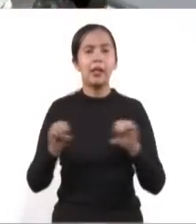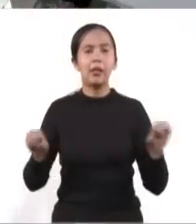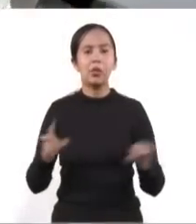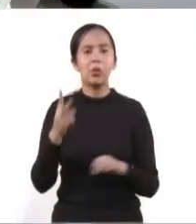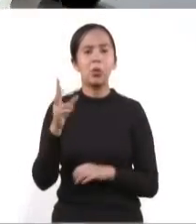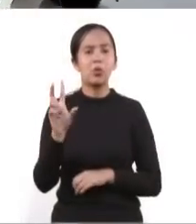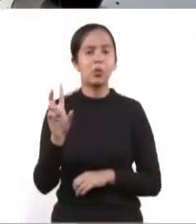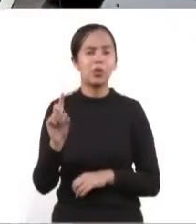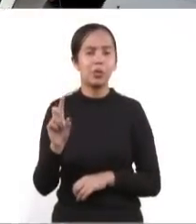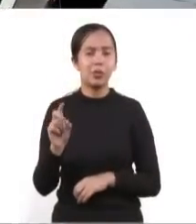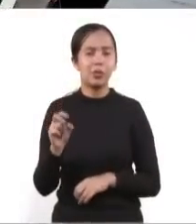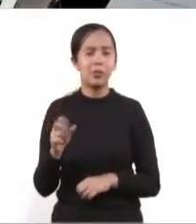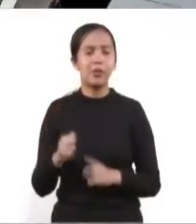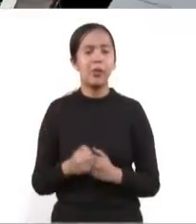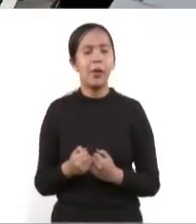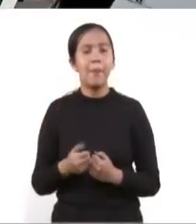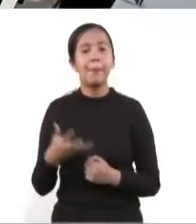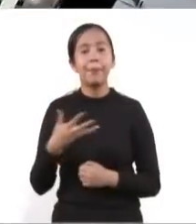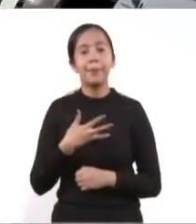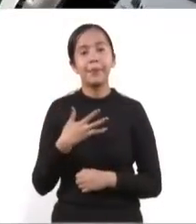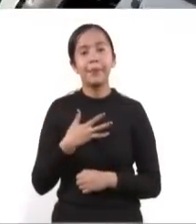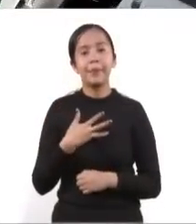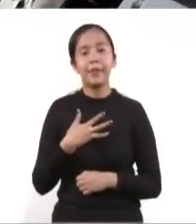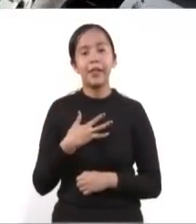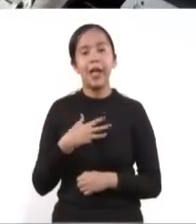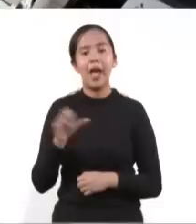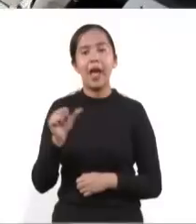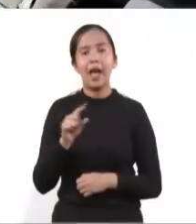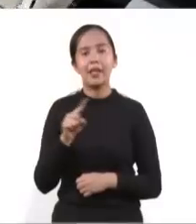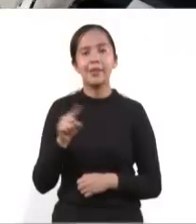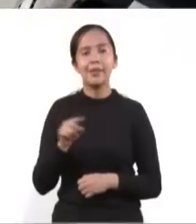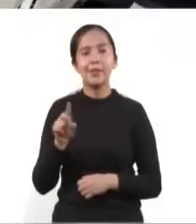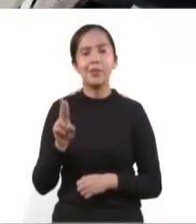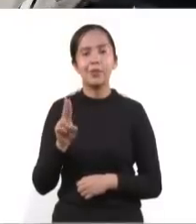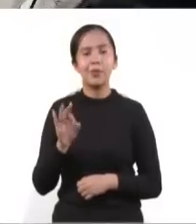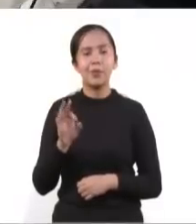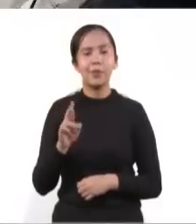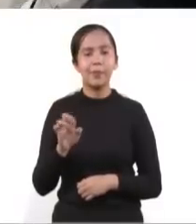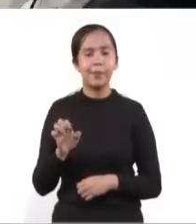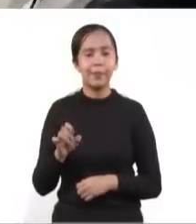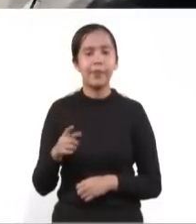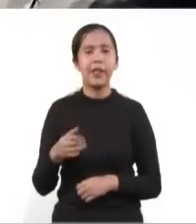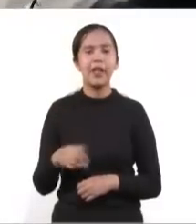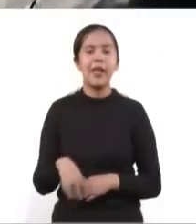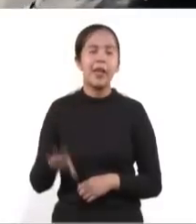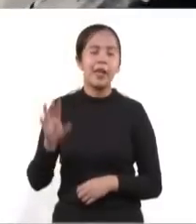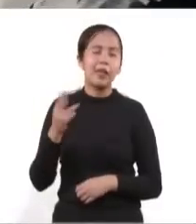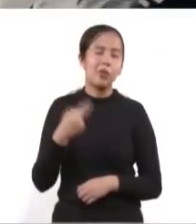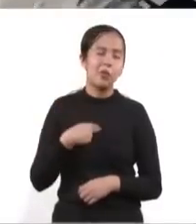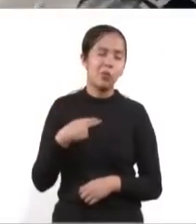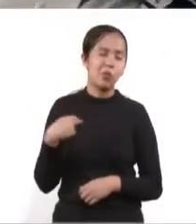subestación en hexafluoruro de azufre, luego le decimos más rápido SF6, pero que en una